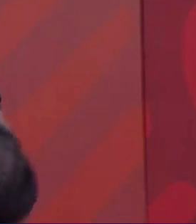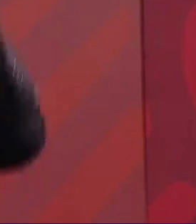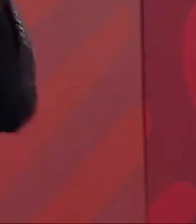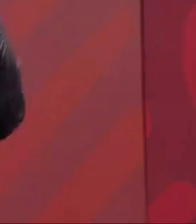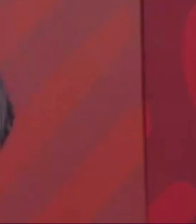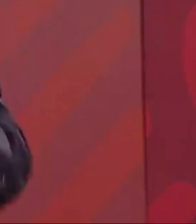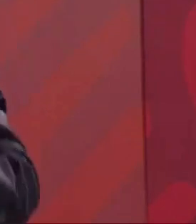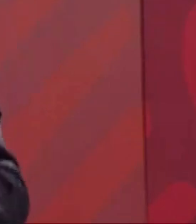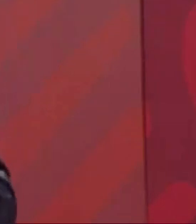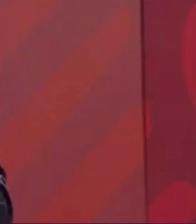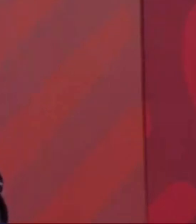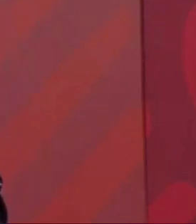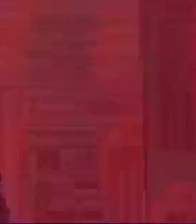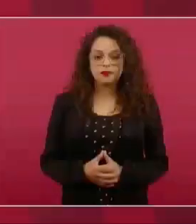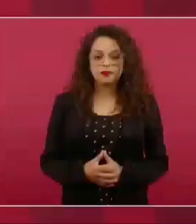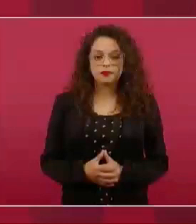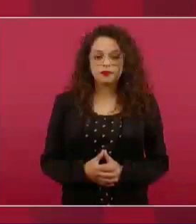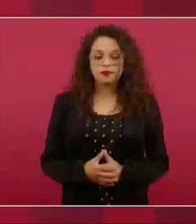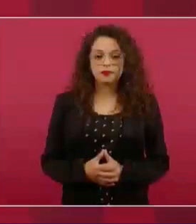la guerra sucia,